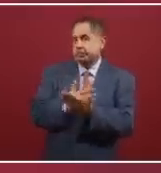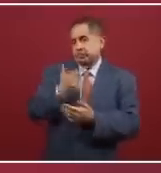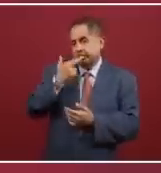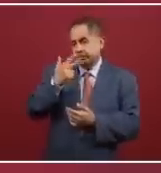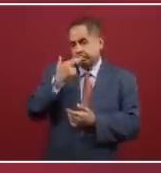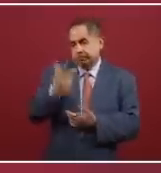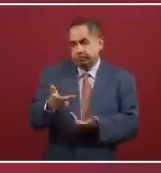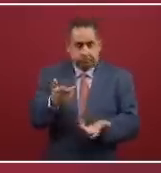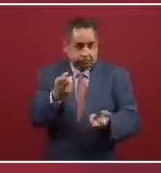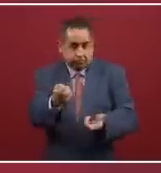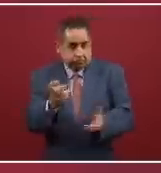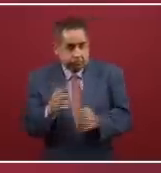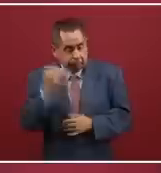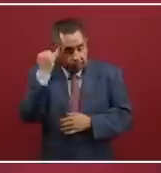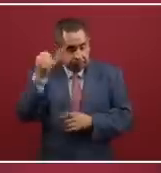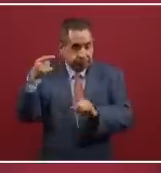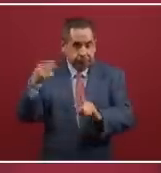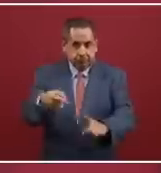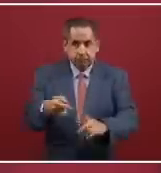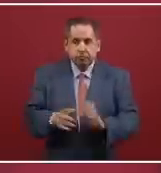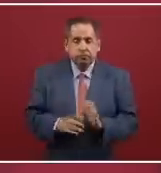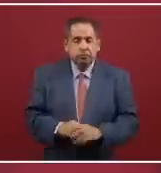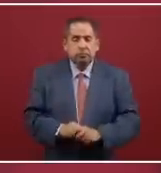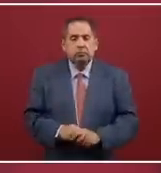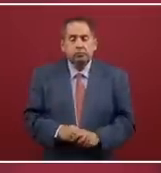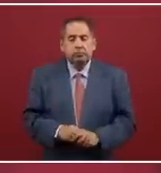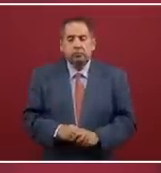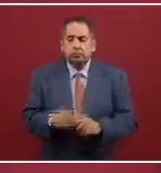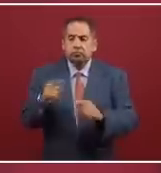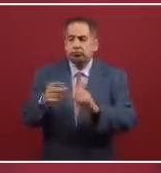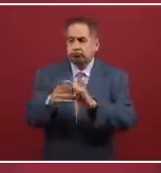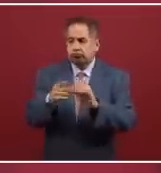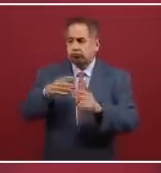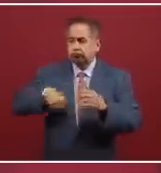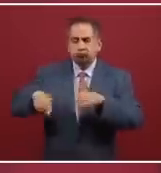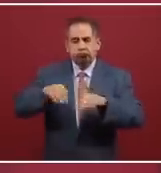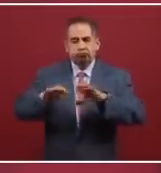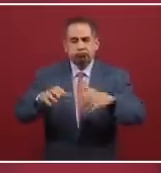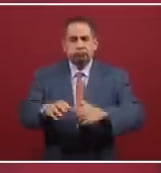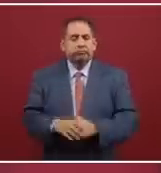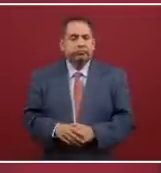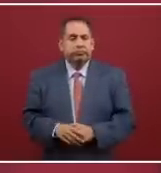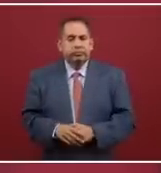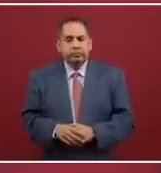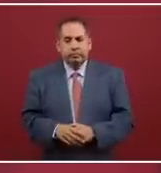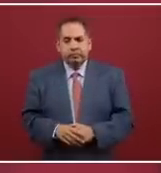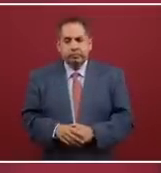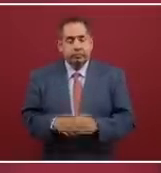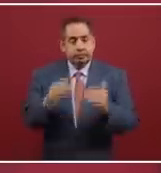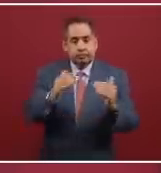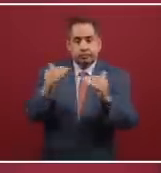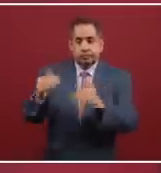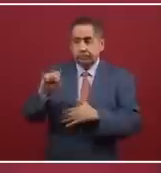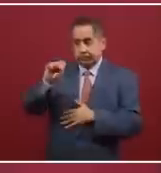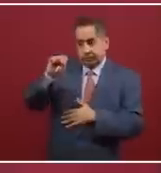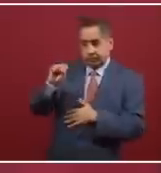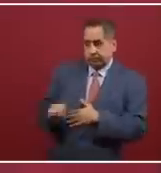crecer si ese es el lo que estamos esperando de lados del lado del sur